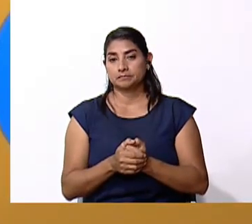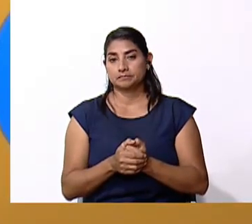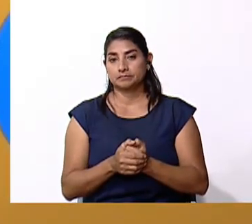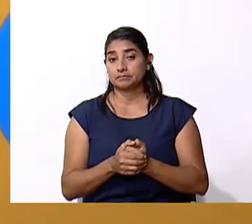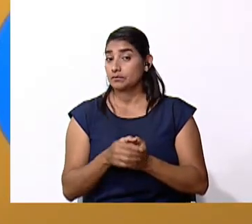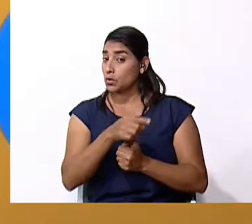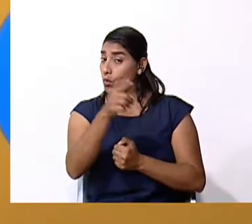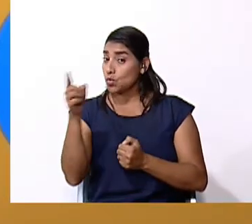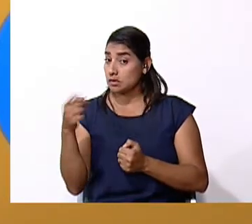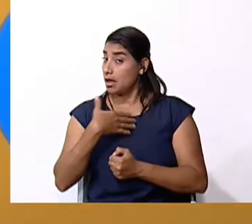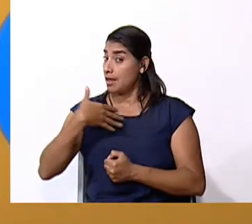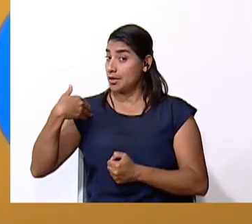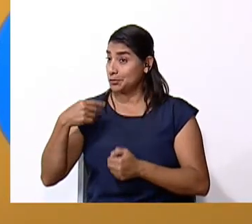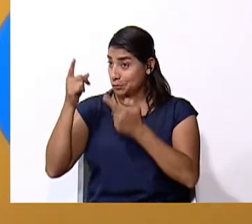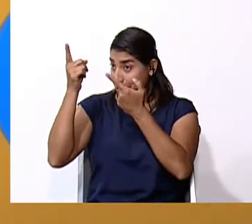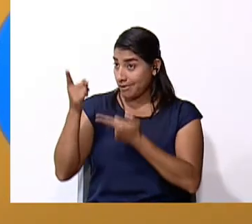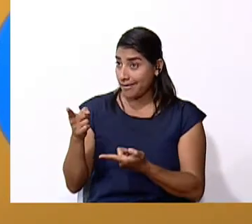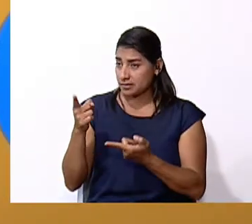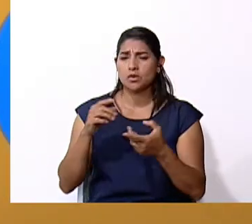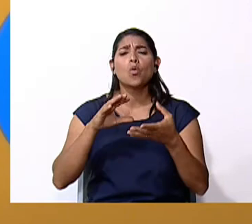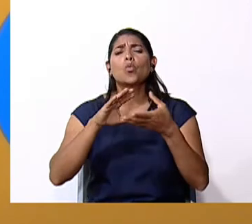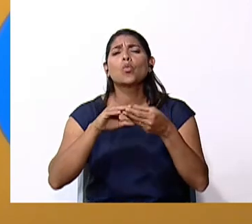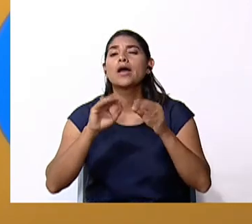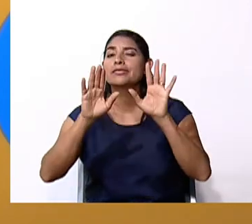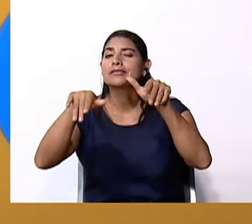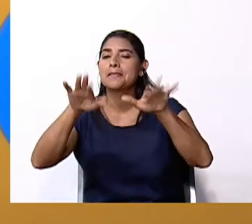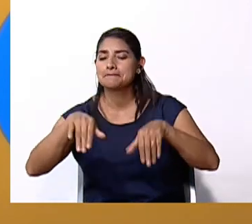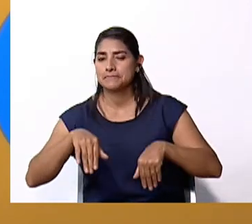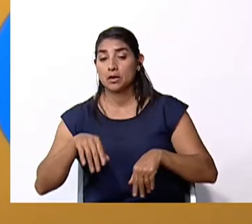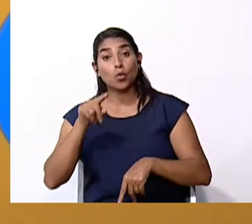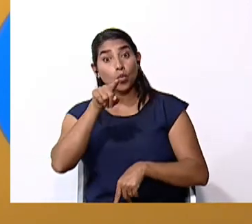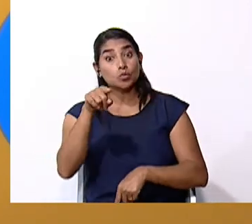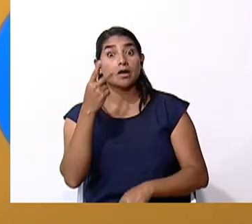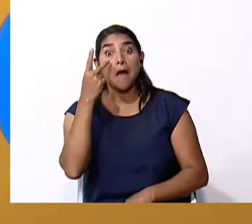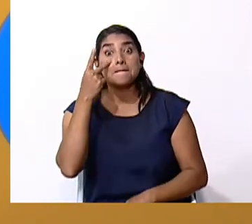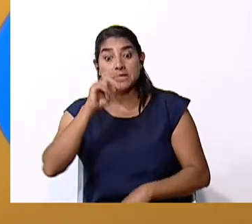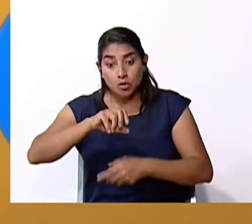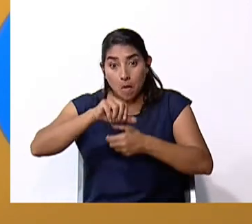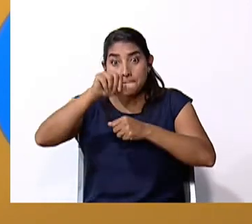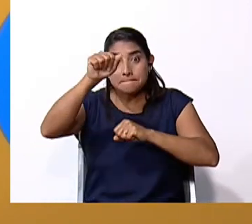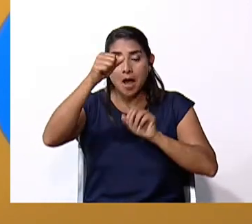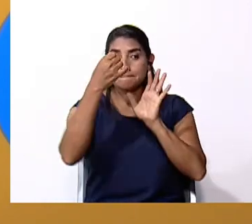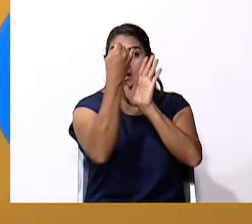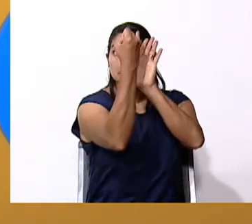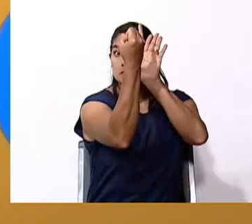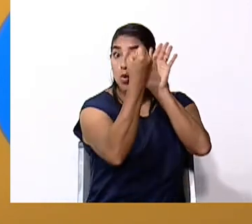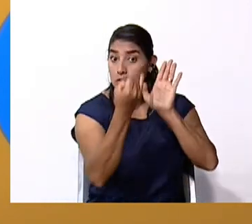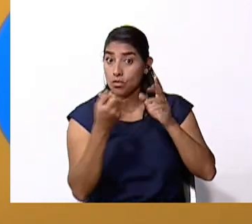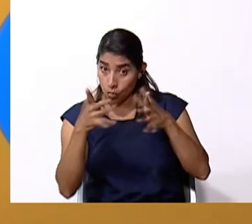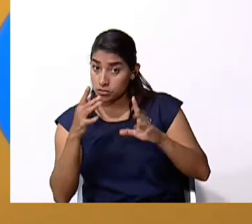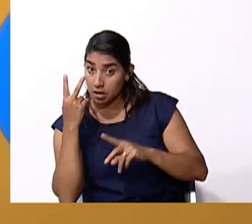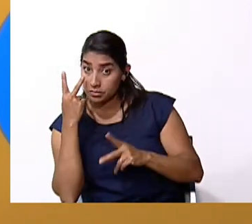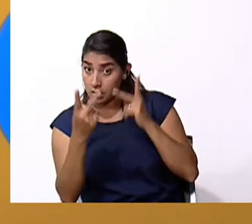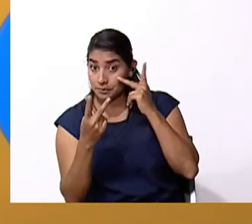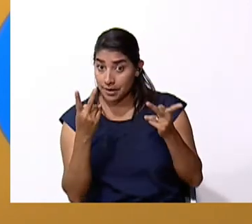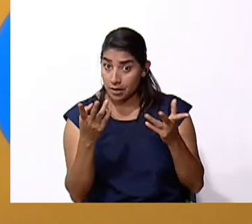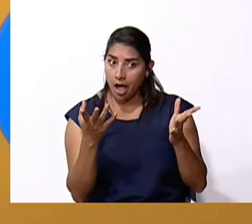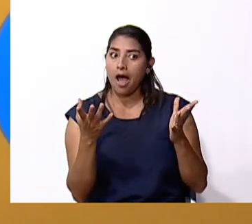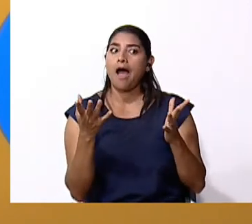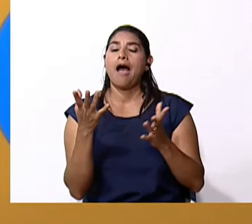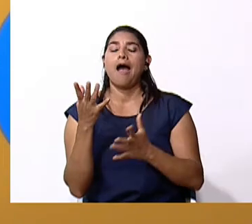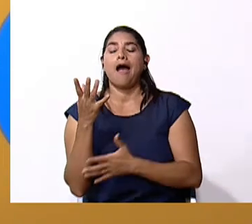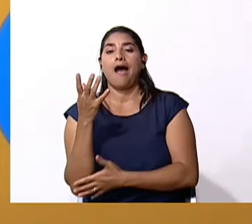¿Qué les pareció? Cuéntenme algo. ¿Han visto mapas pictóricos?